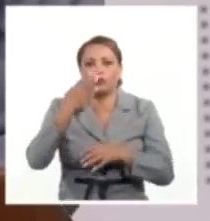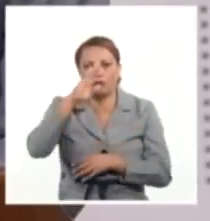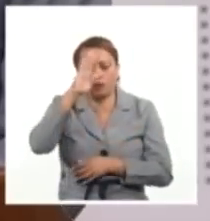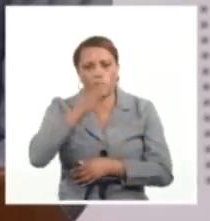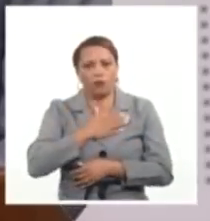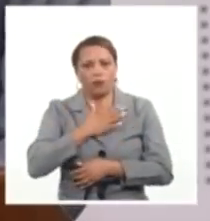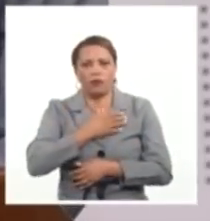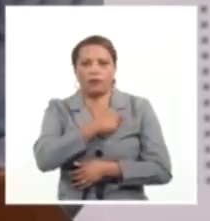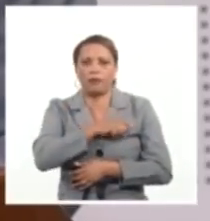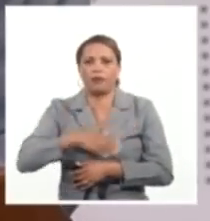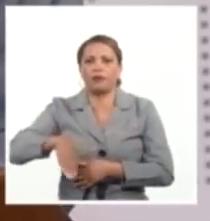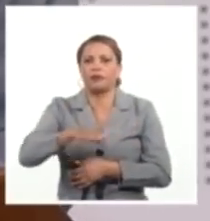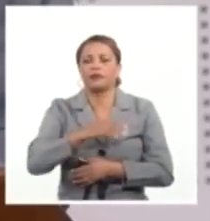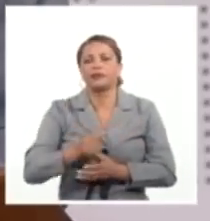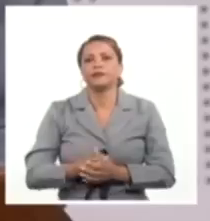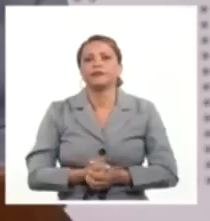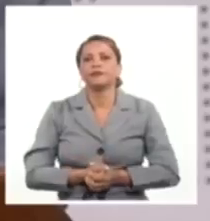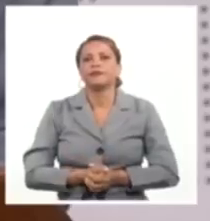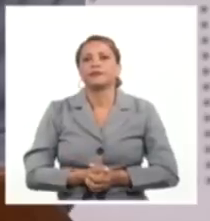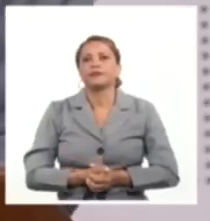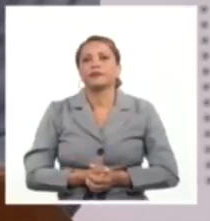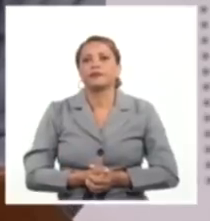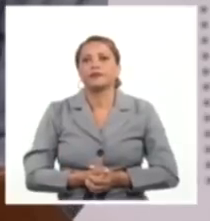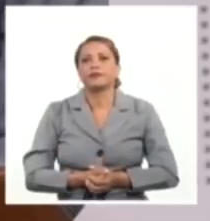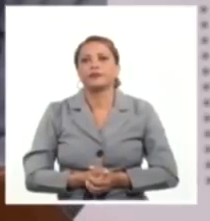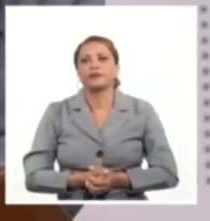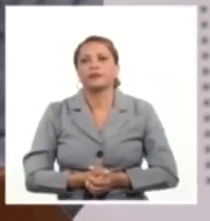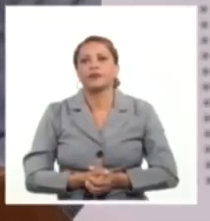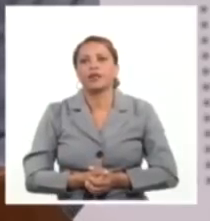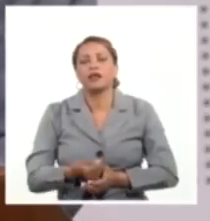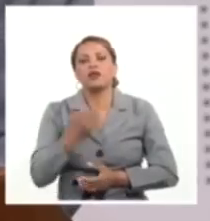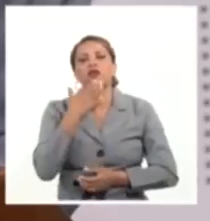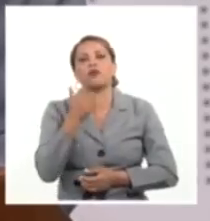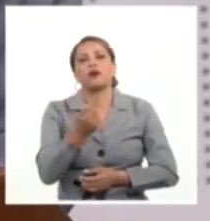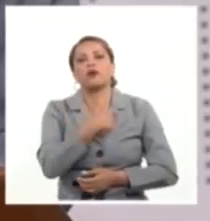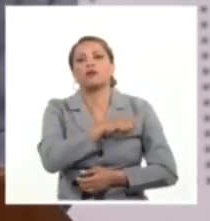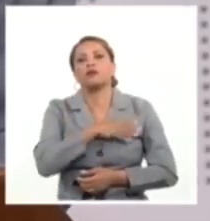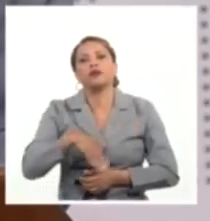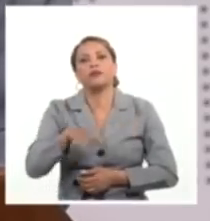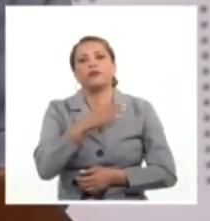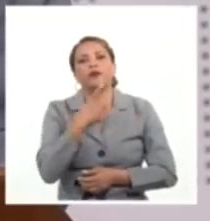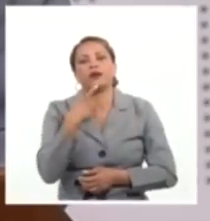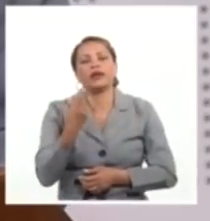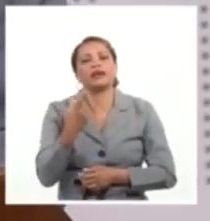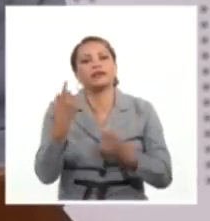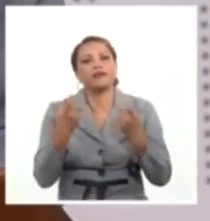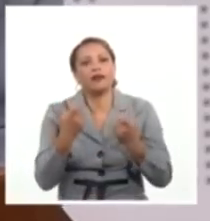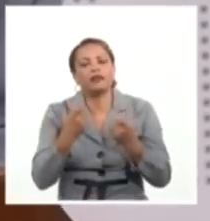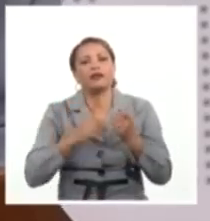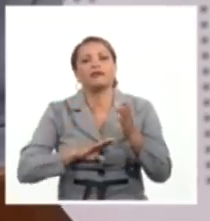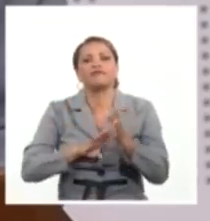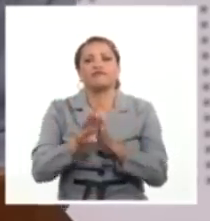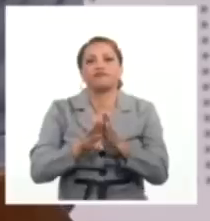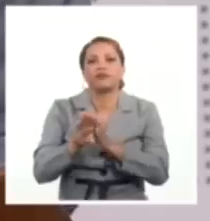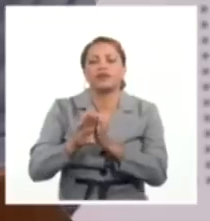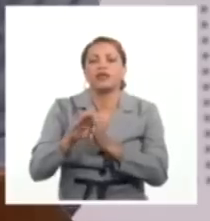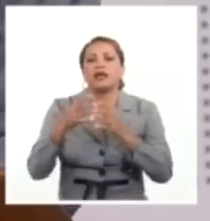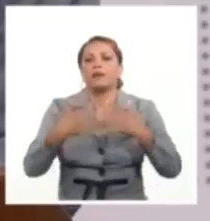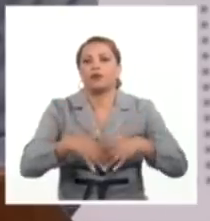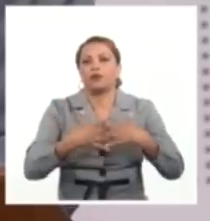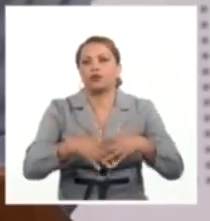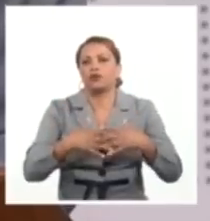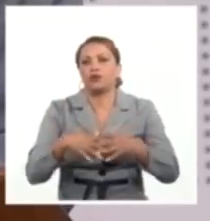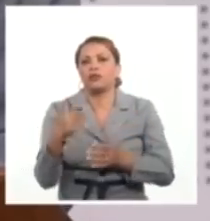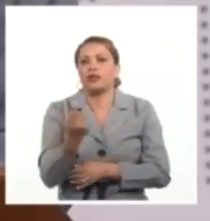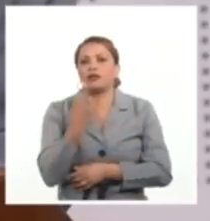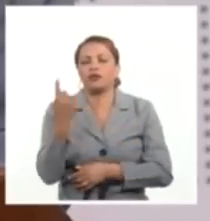población. La mejora en el bienestar del pueblo requiere de la reactivación de las capacidades productivas nacionales y